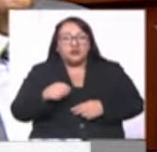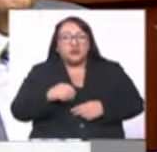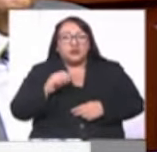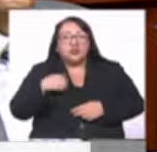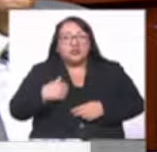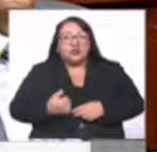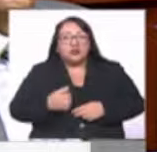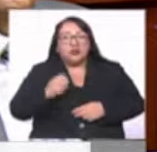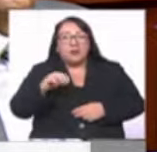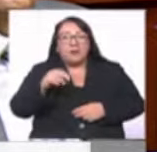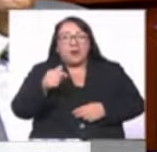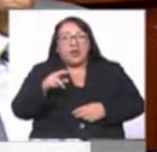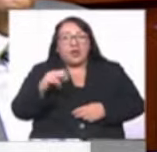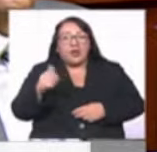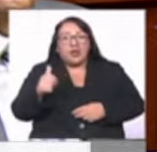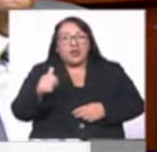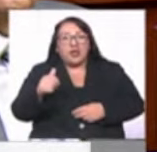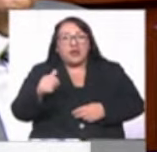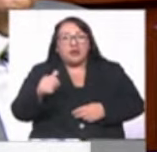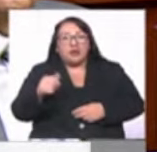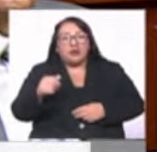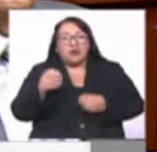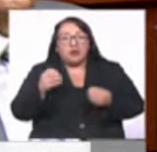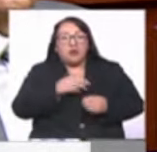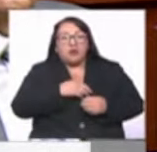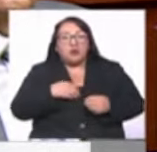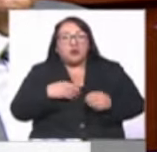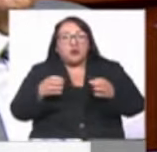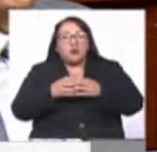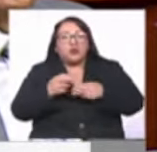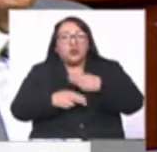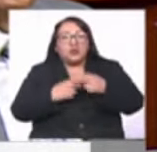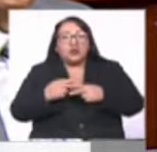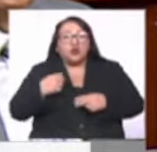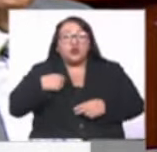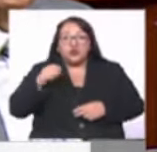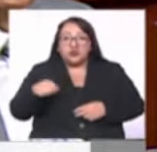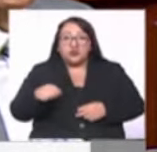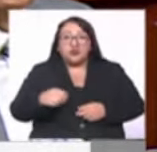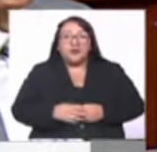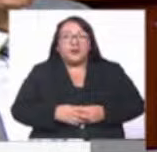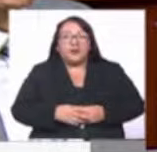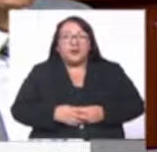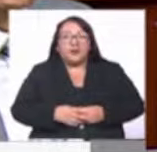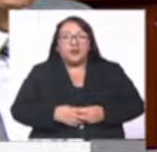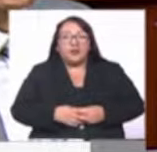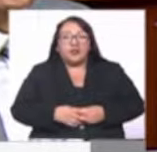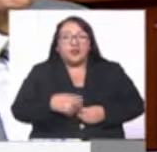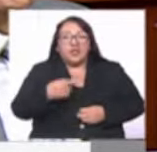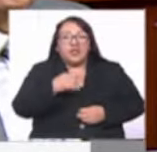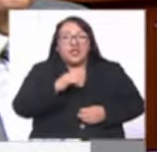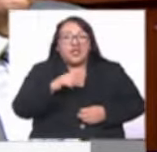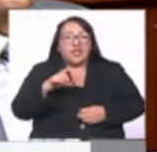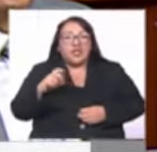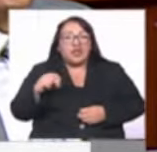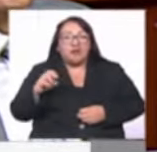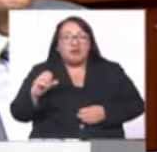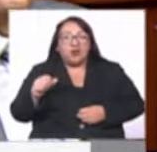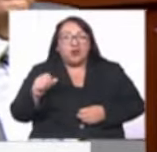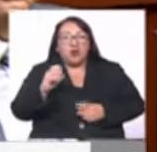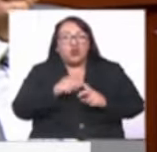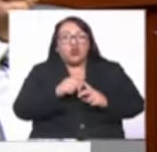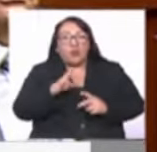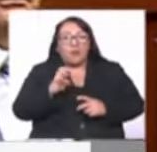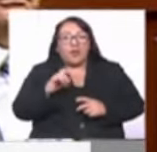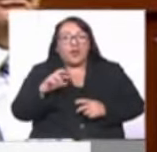señora María mavilia zábal Valladares como miembro de la junta Nacional de justicia contra el Señor Guillermo Santiago tomber villarán